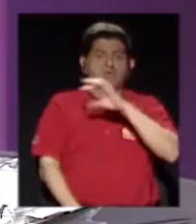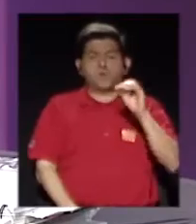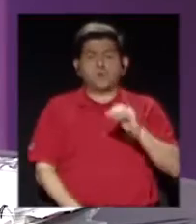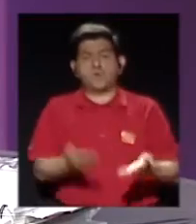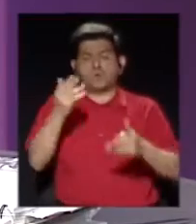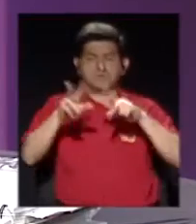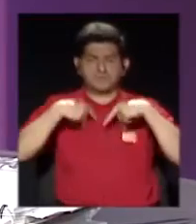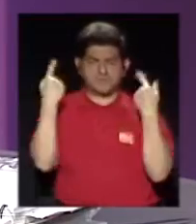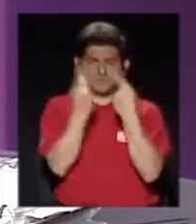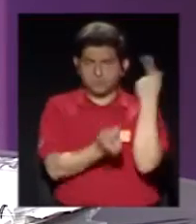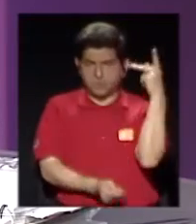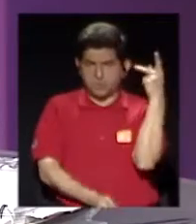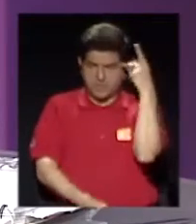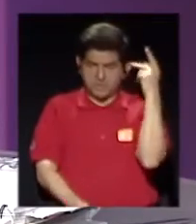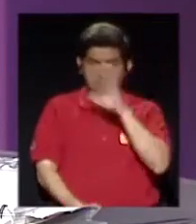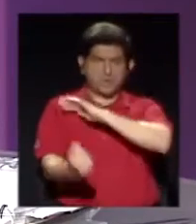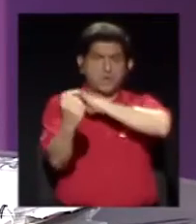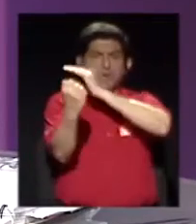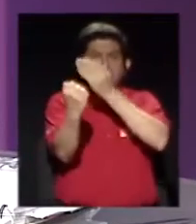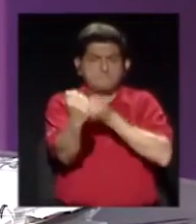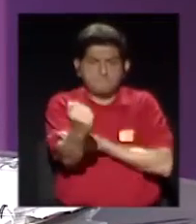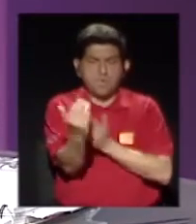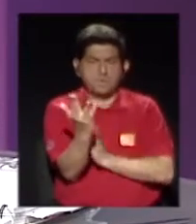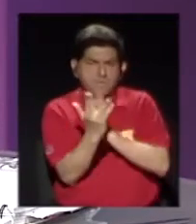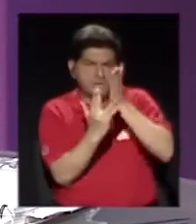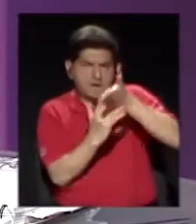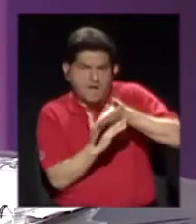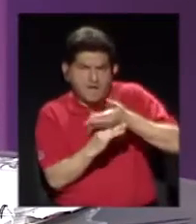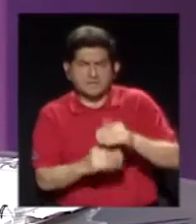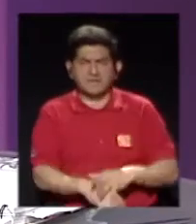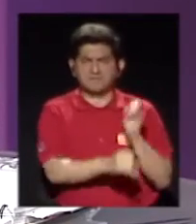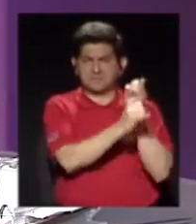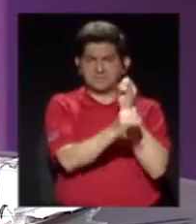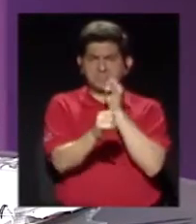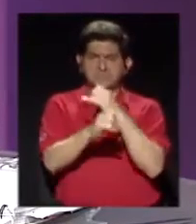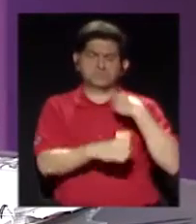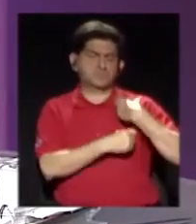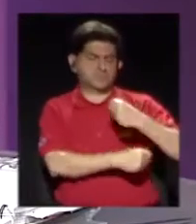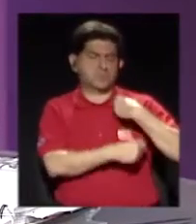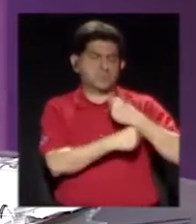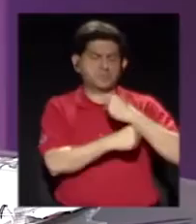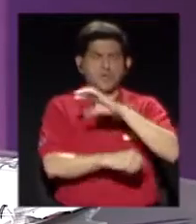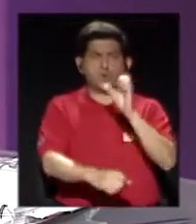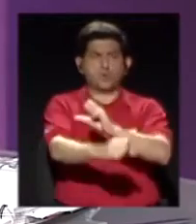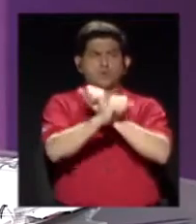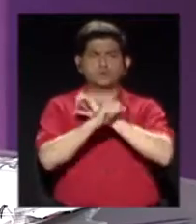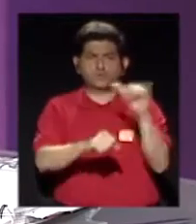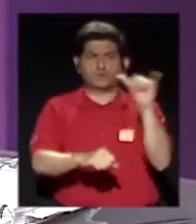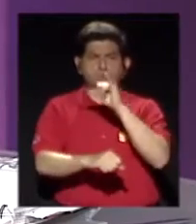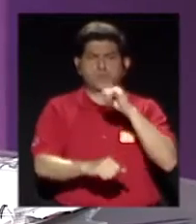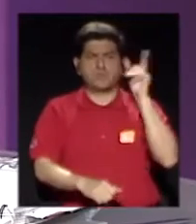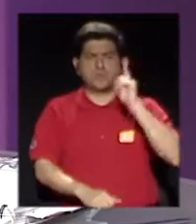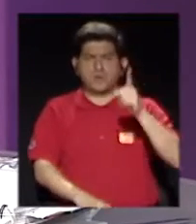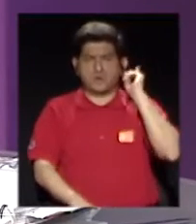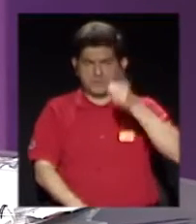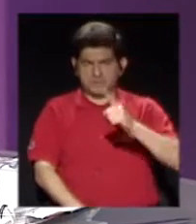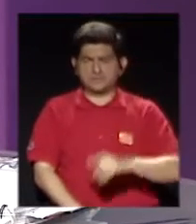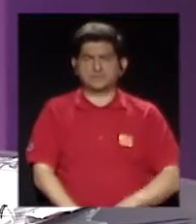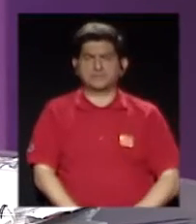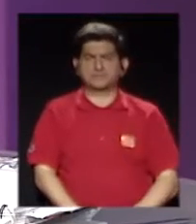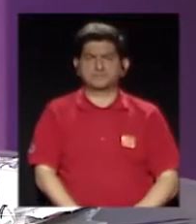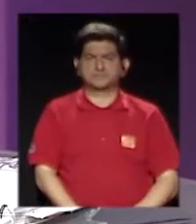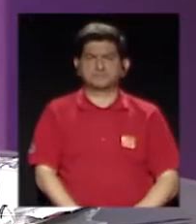partidario o poder a través de las instituciones militares o de seguridad también nos amenazan entonces